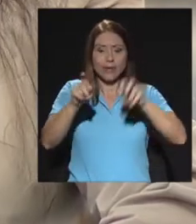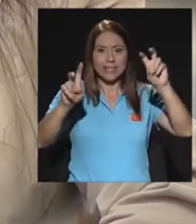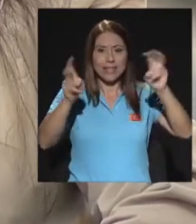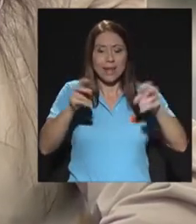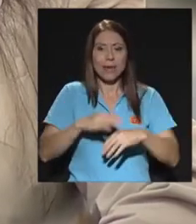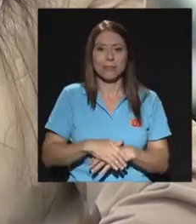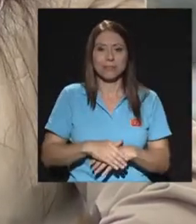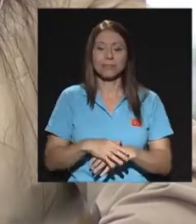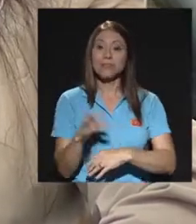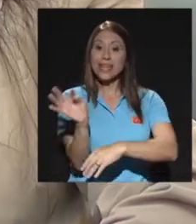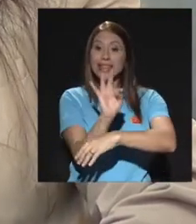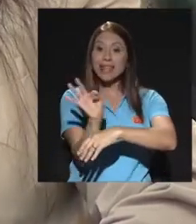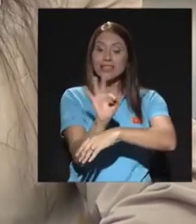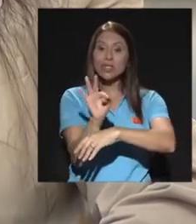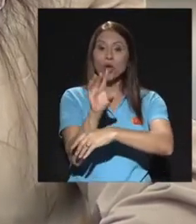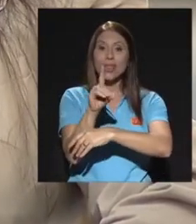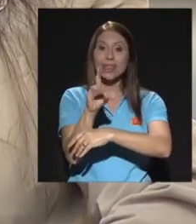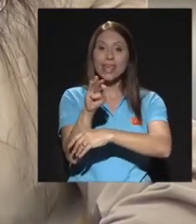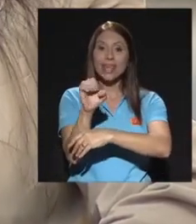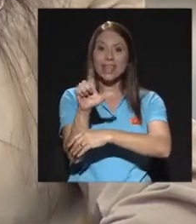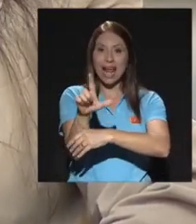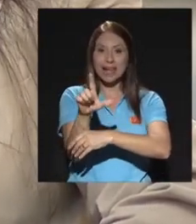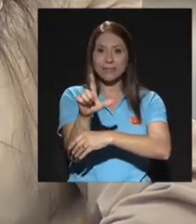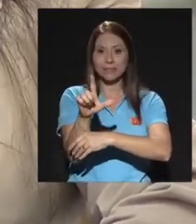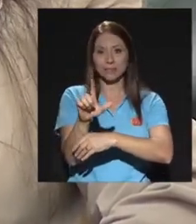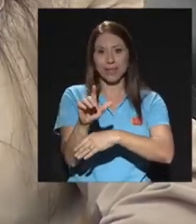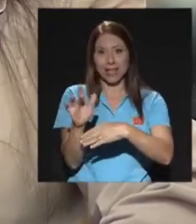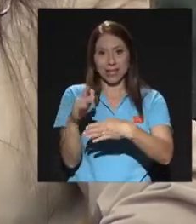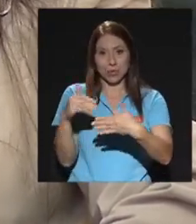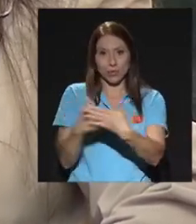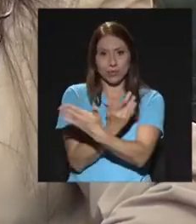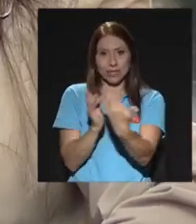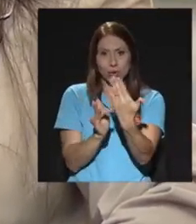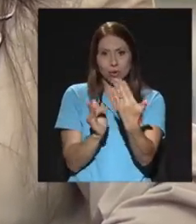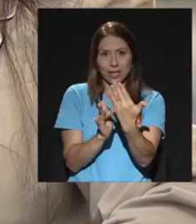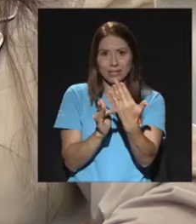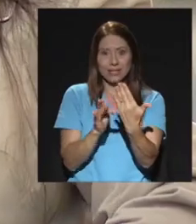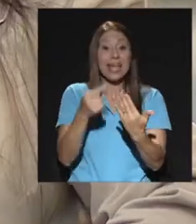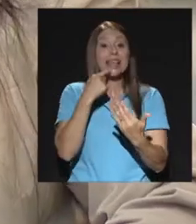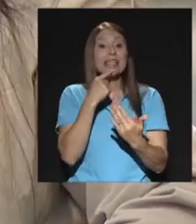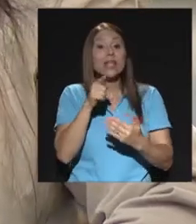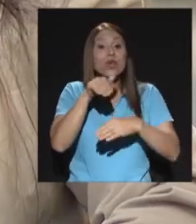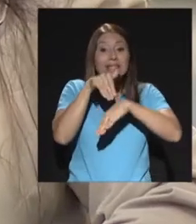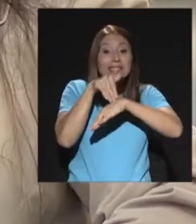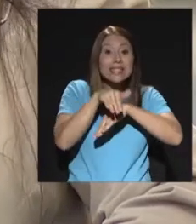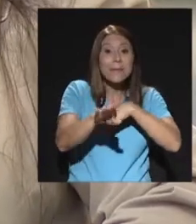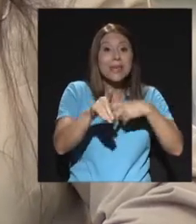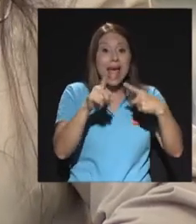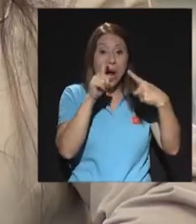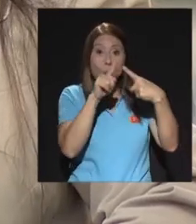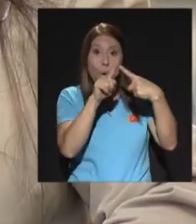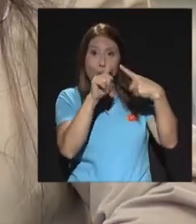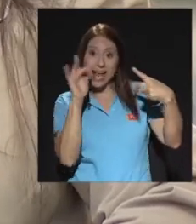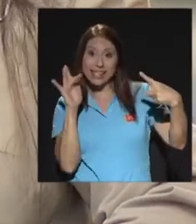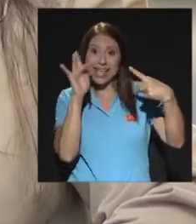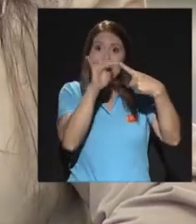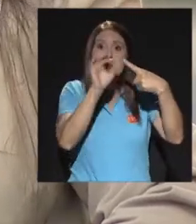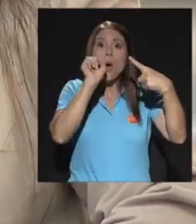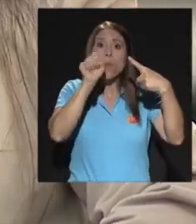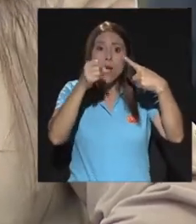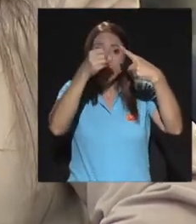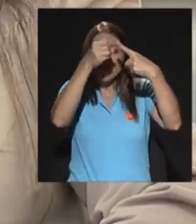la televisión digital supone que donde se envía una señal de televisión podrían enviarse hasta 4 señales. Eso permitiría